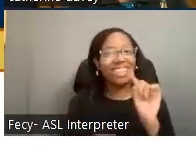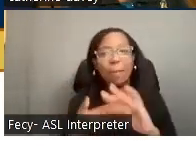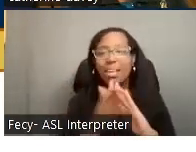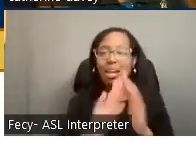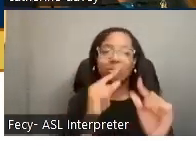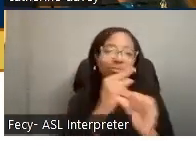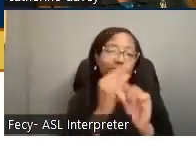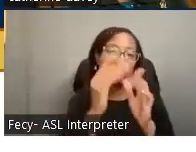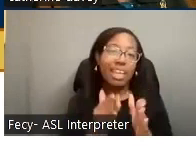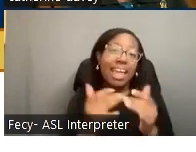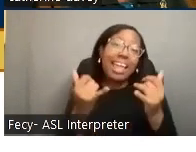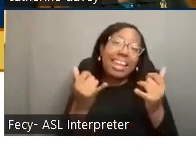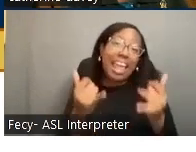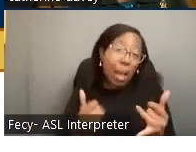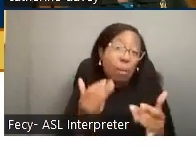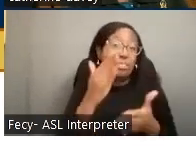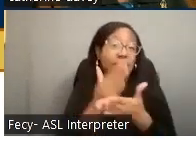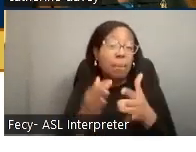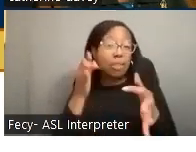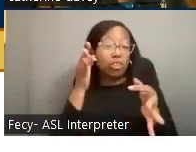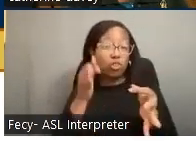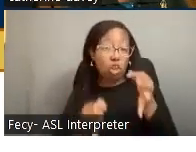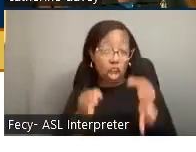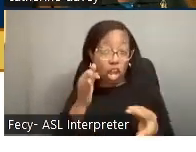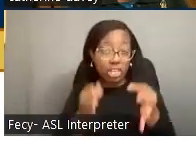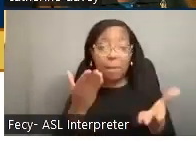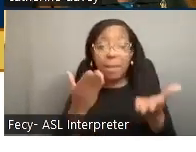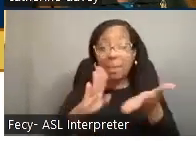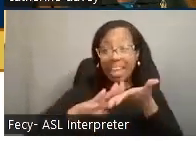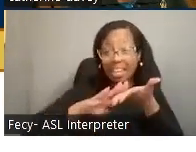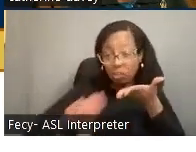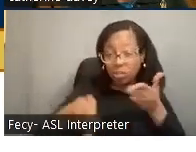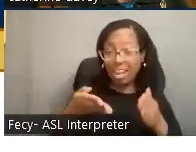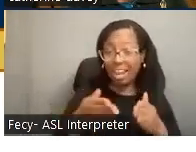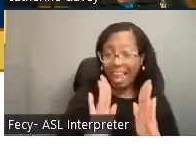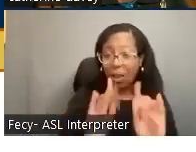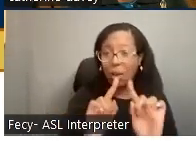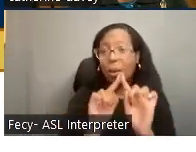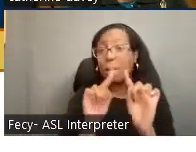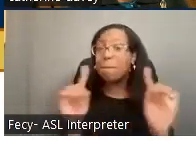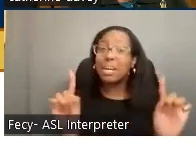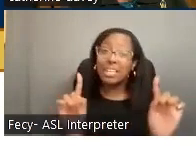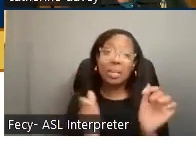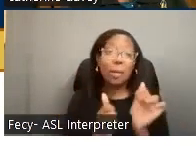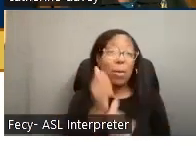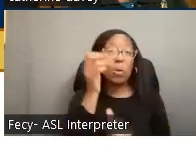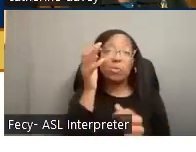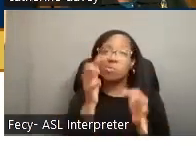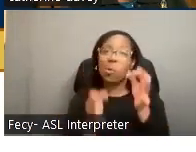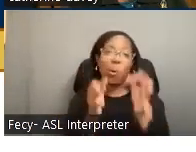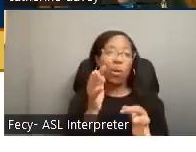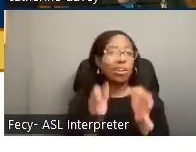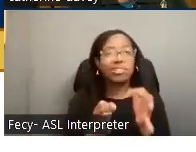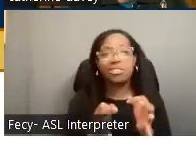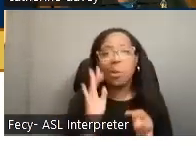o delitos graves en el pasado, se les imposibilita hacer esto. Yo he visto que hay algunas veces las cortes